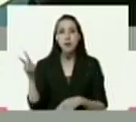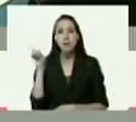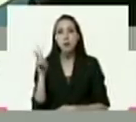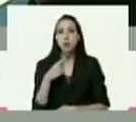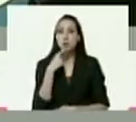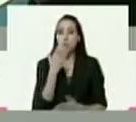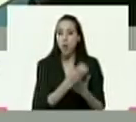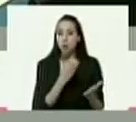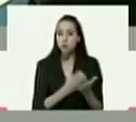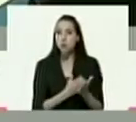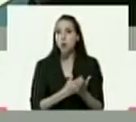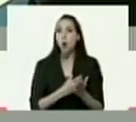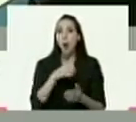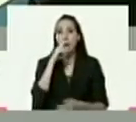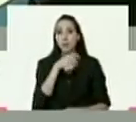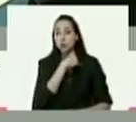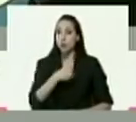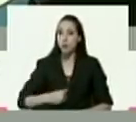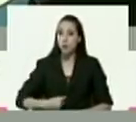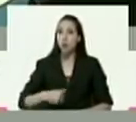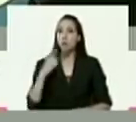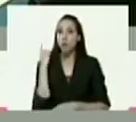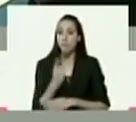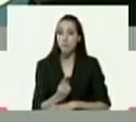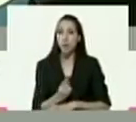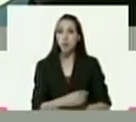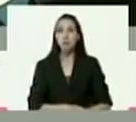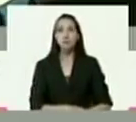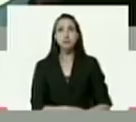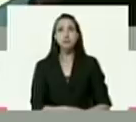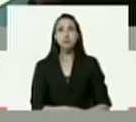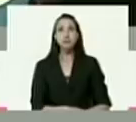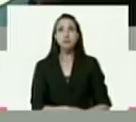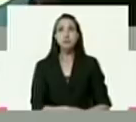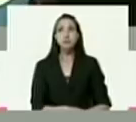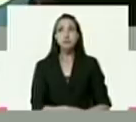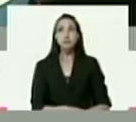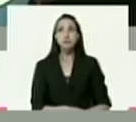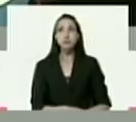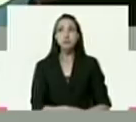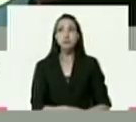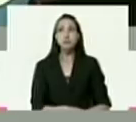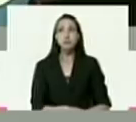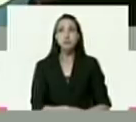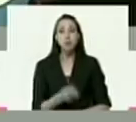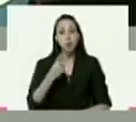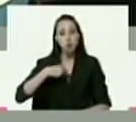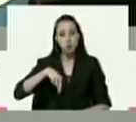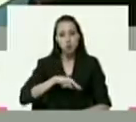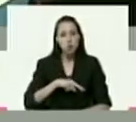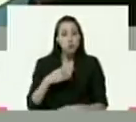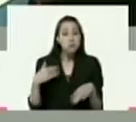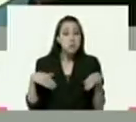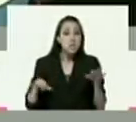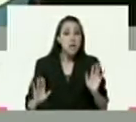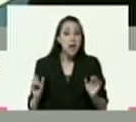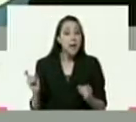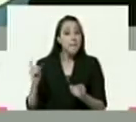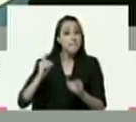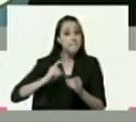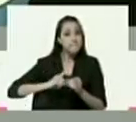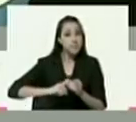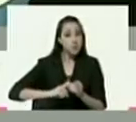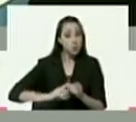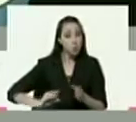lleva el presidente de la República. Pero es que además, si nos incorporásemos o reincorporásemos